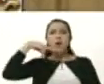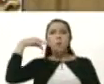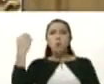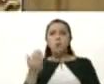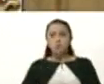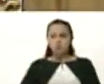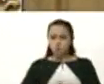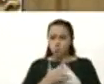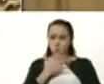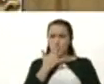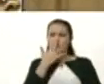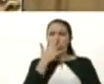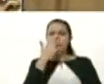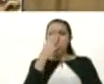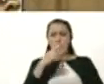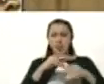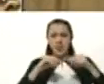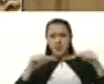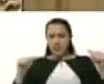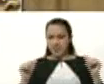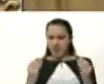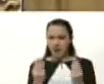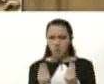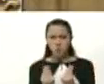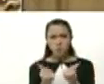su olor, su textura.